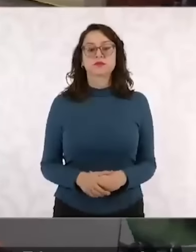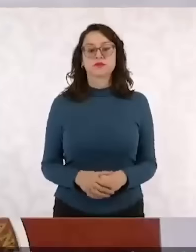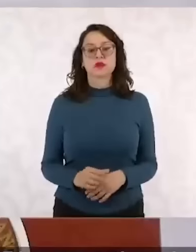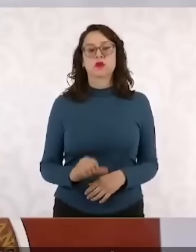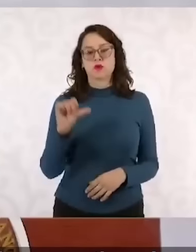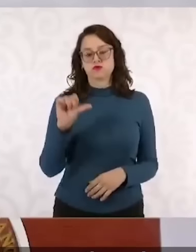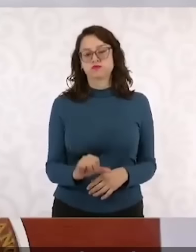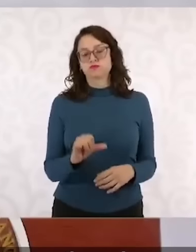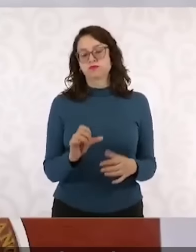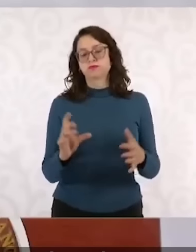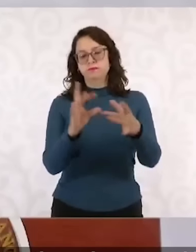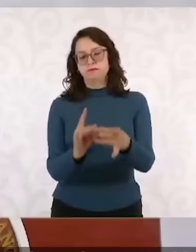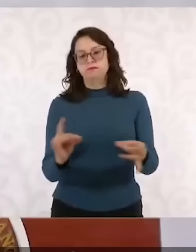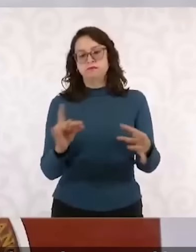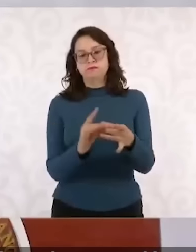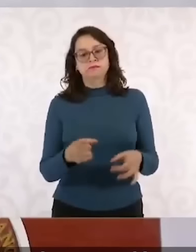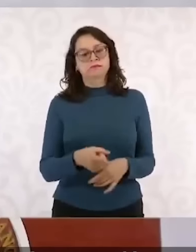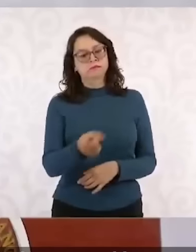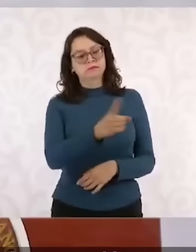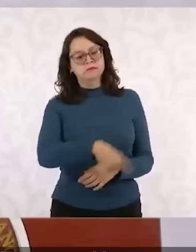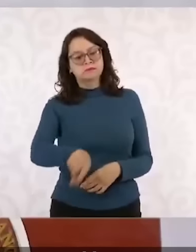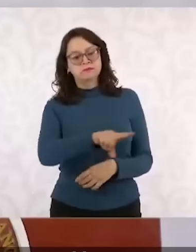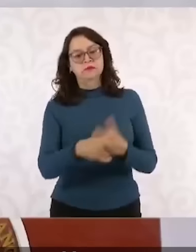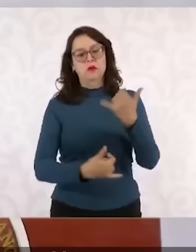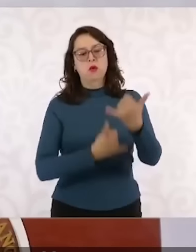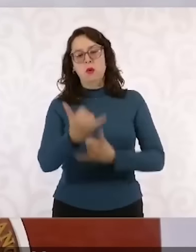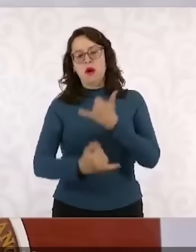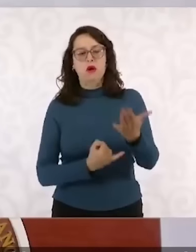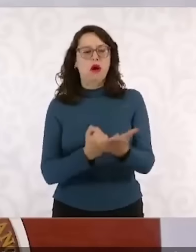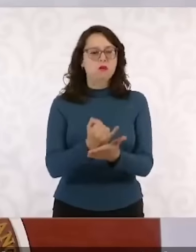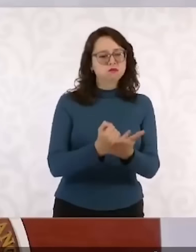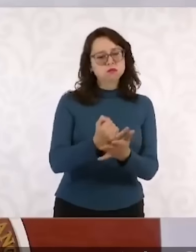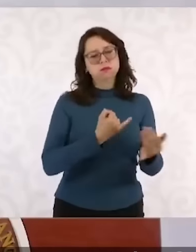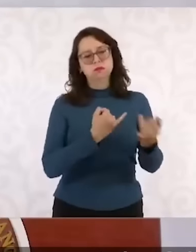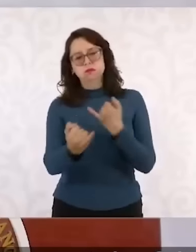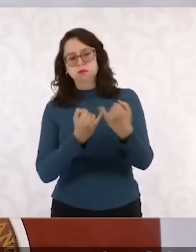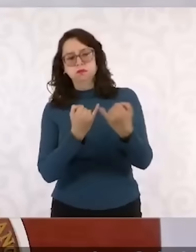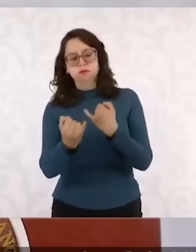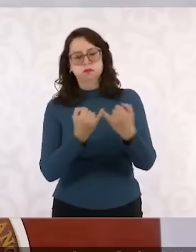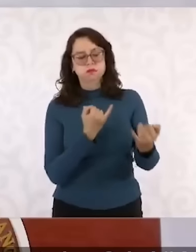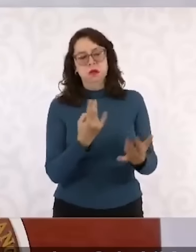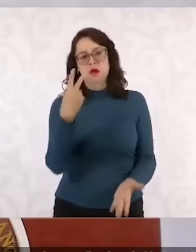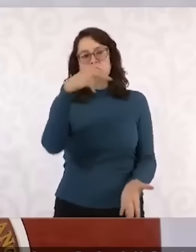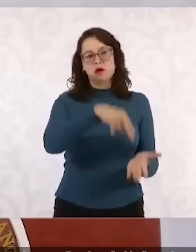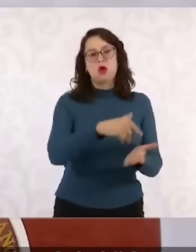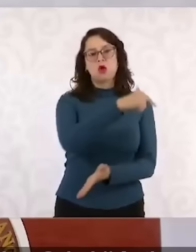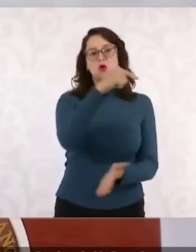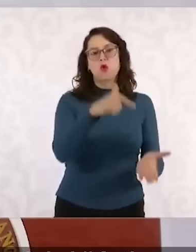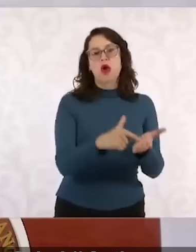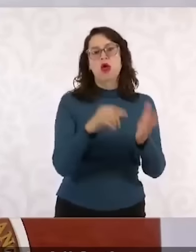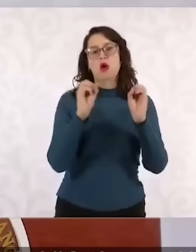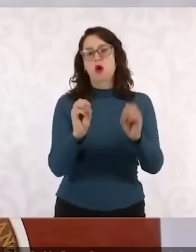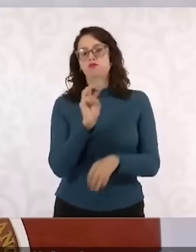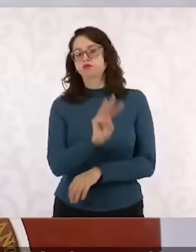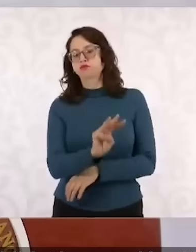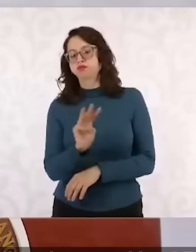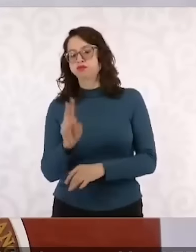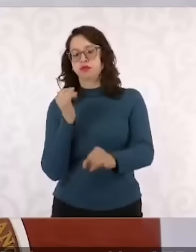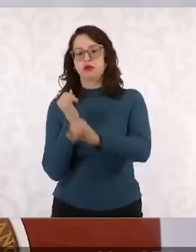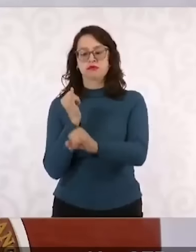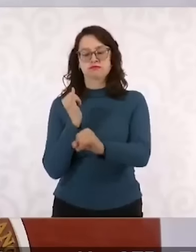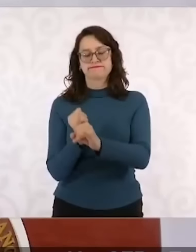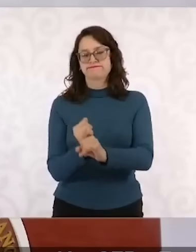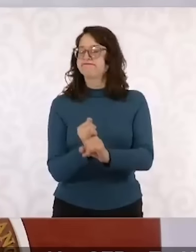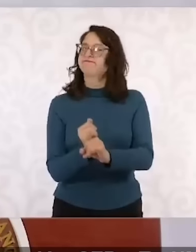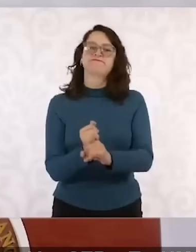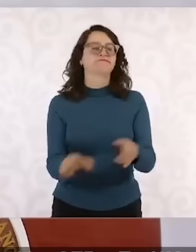los casinos y plataformas de juego que fueron suspendidos por operaciones de lavado de dinero. Hablamos del modo